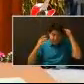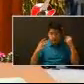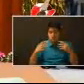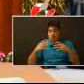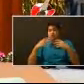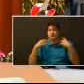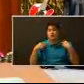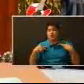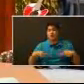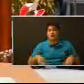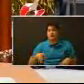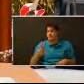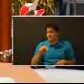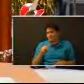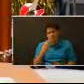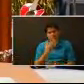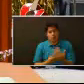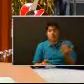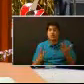voy sin ropa! ¡No!